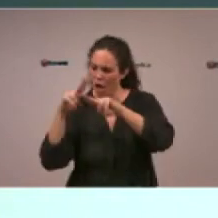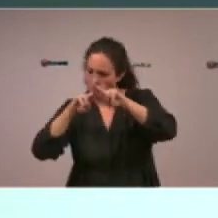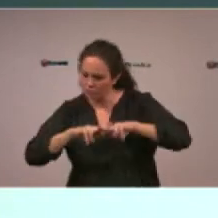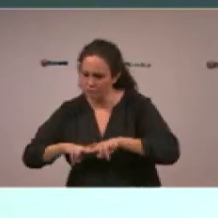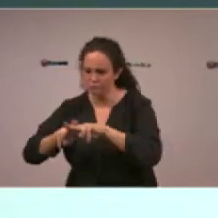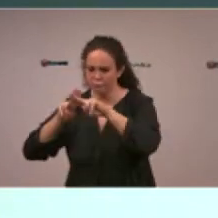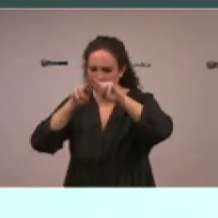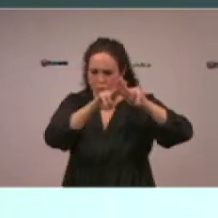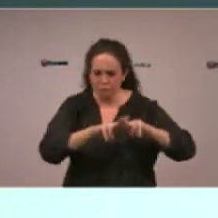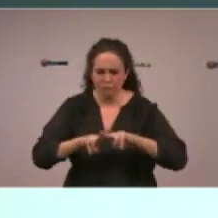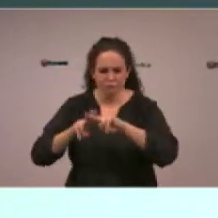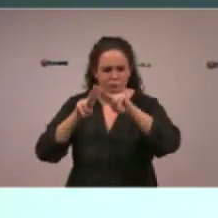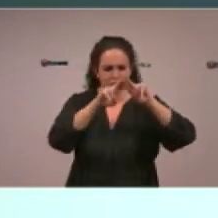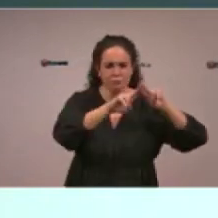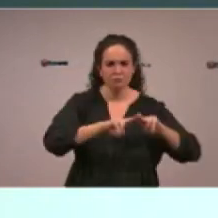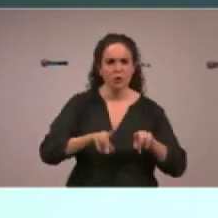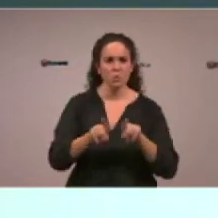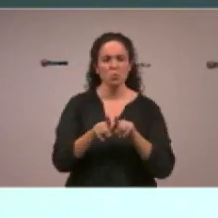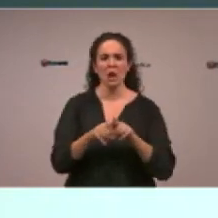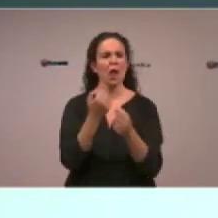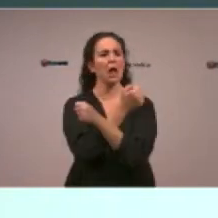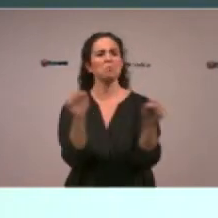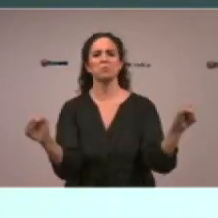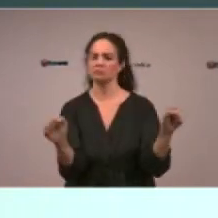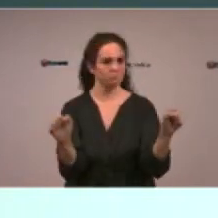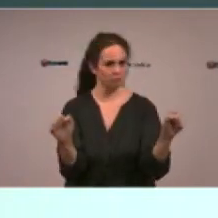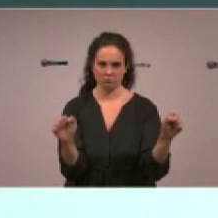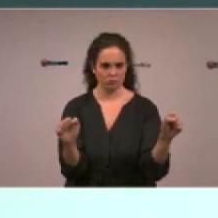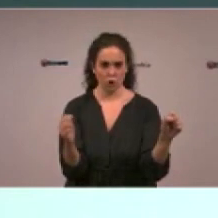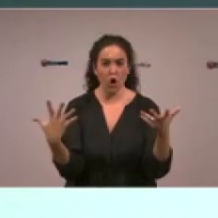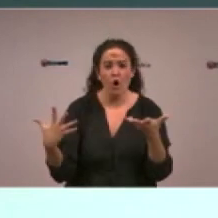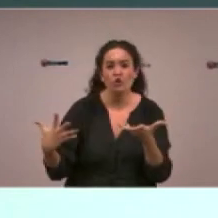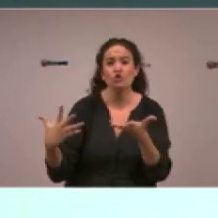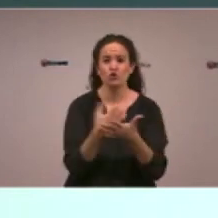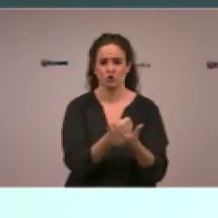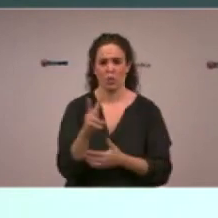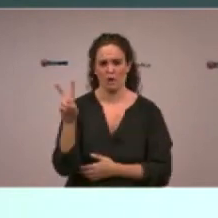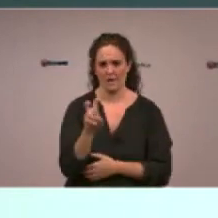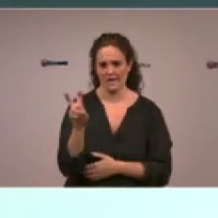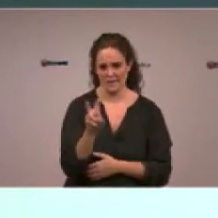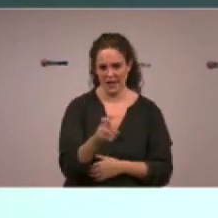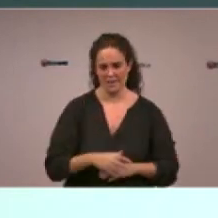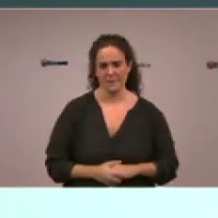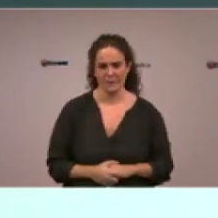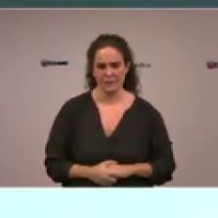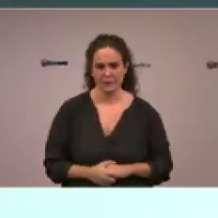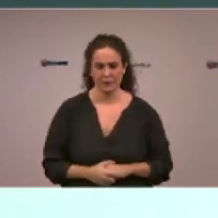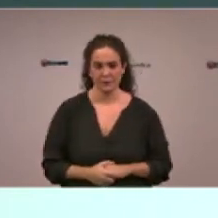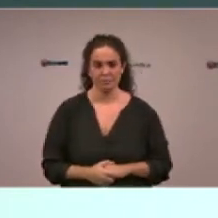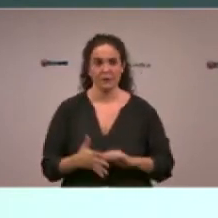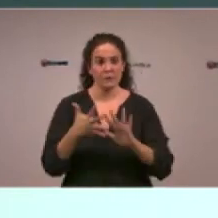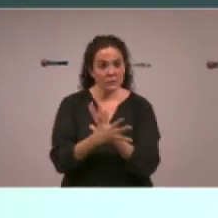sin descartar ningún escenario. Eso también quiero decirlo. En cualquier caso, ese